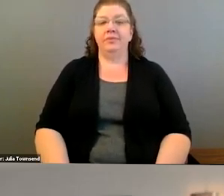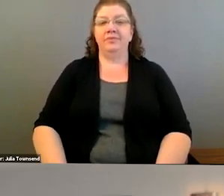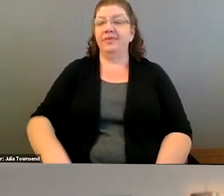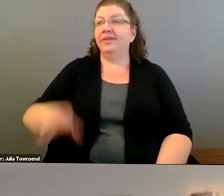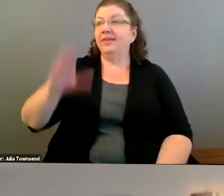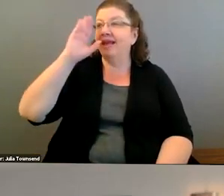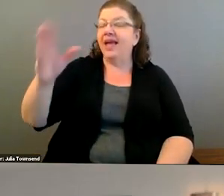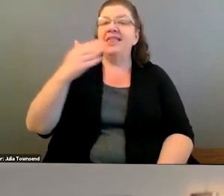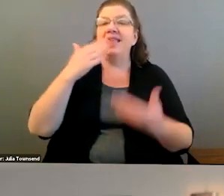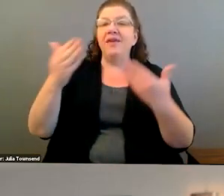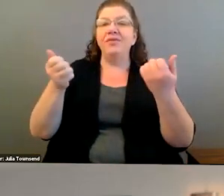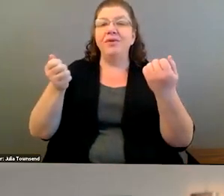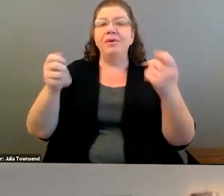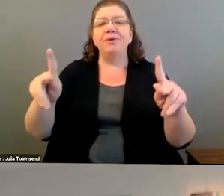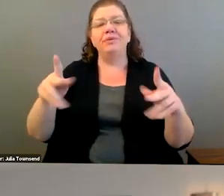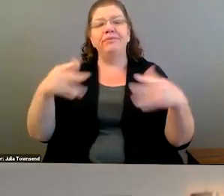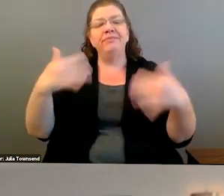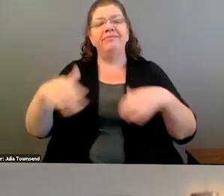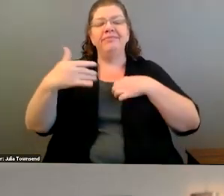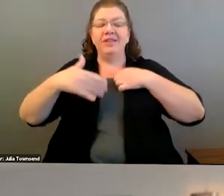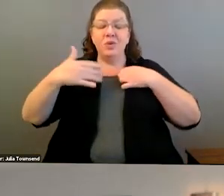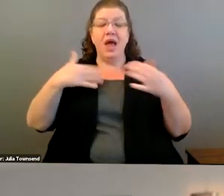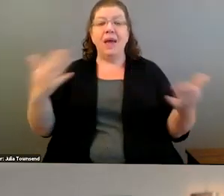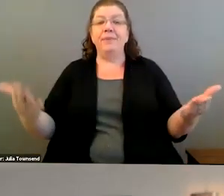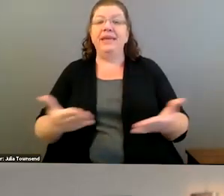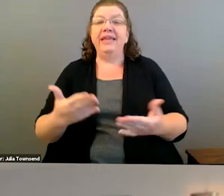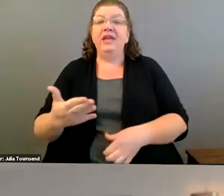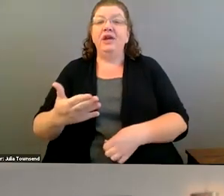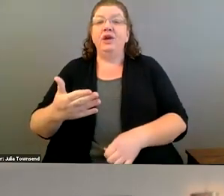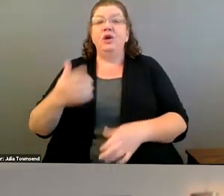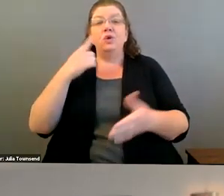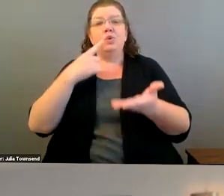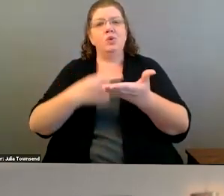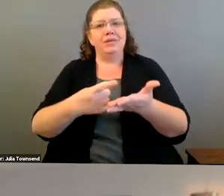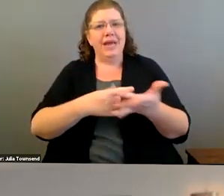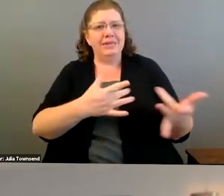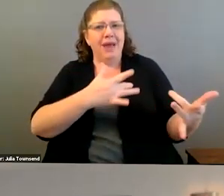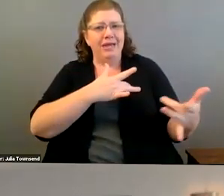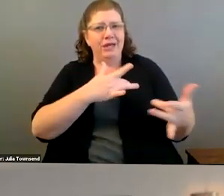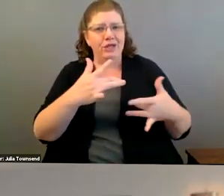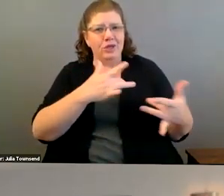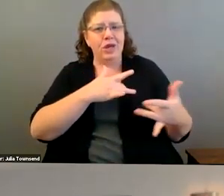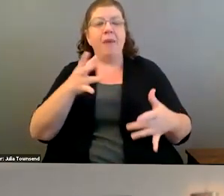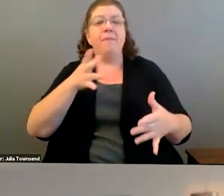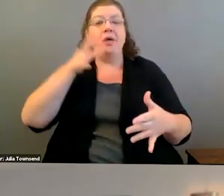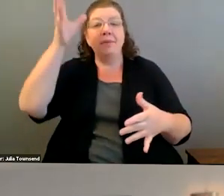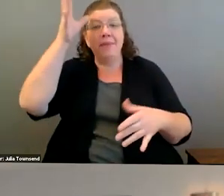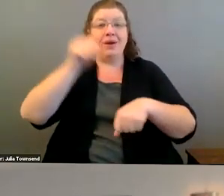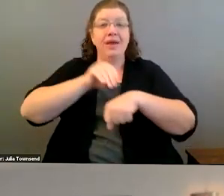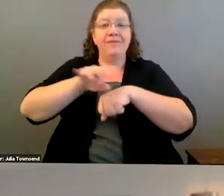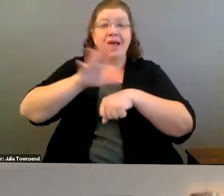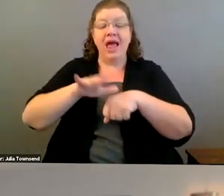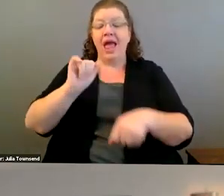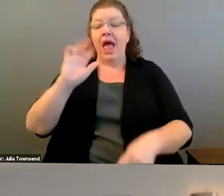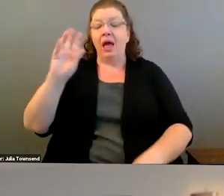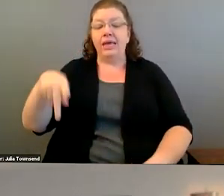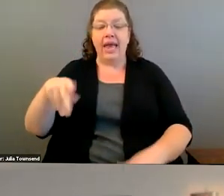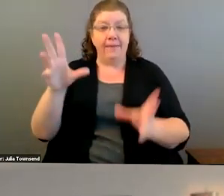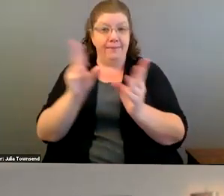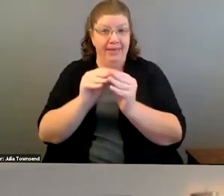hola sandra gracias por la oportunidad y si estoy aquí para hablar acerca de mi inquietud estoy acerca de la reunión